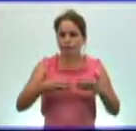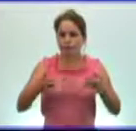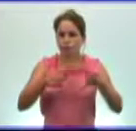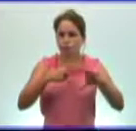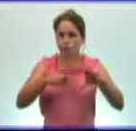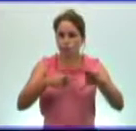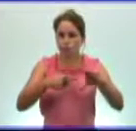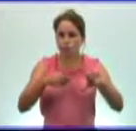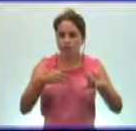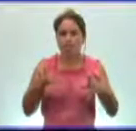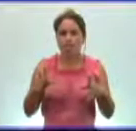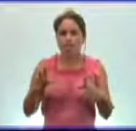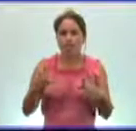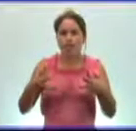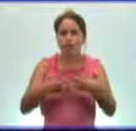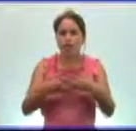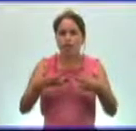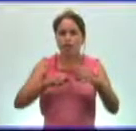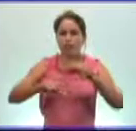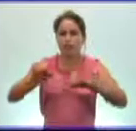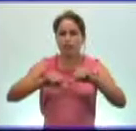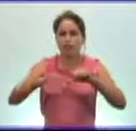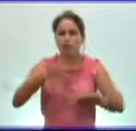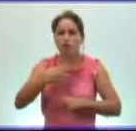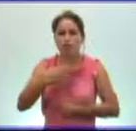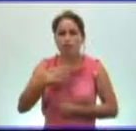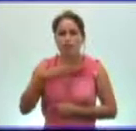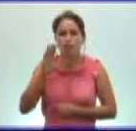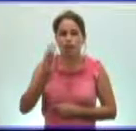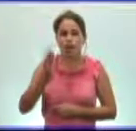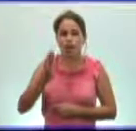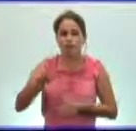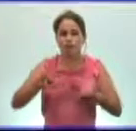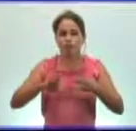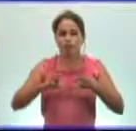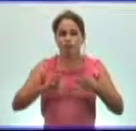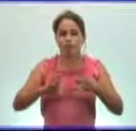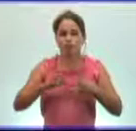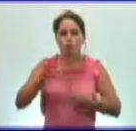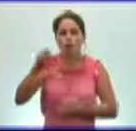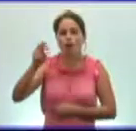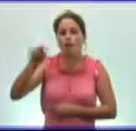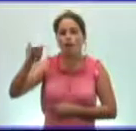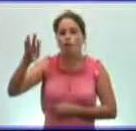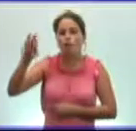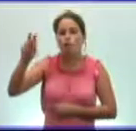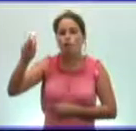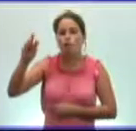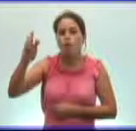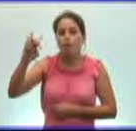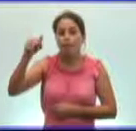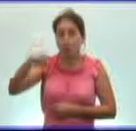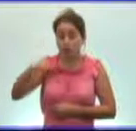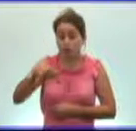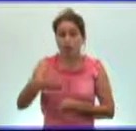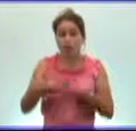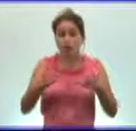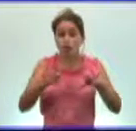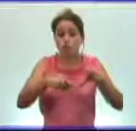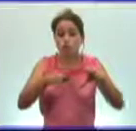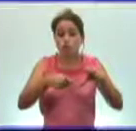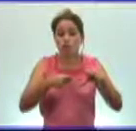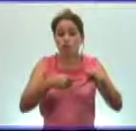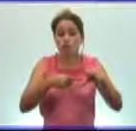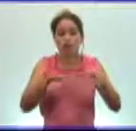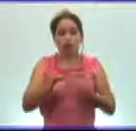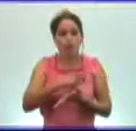inciso B: escriba la fórmula de los oxácidos que presentan los aniones de estas sustancias. Nómbrelo. Le daremos